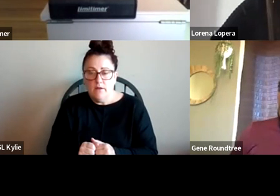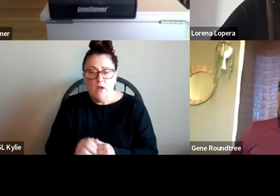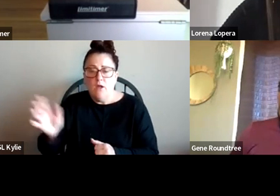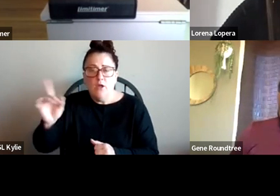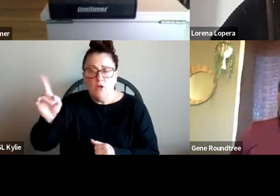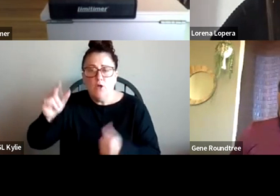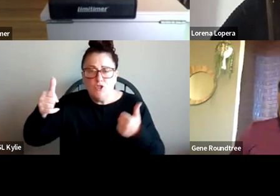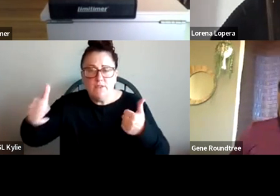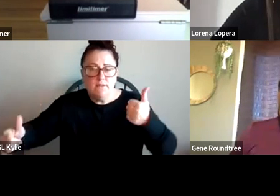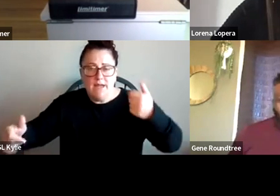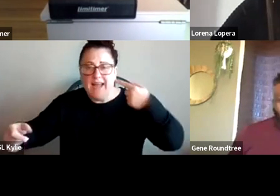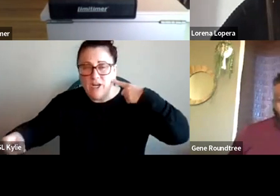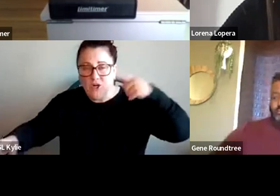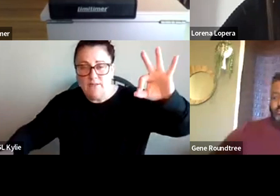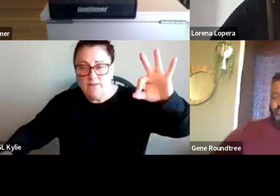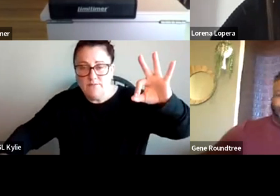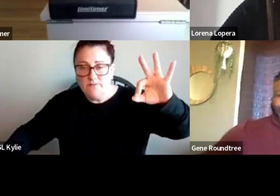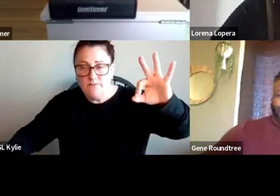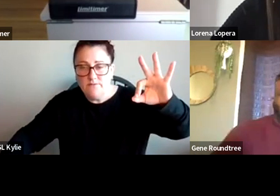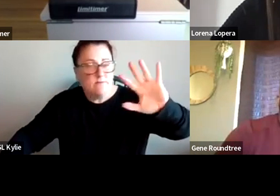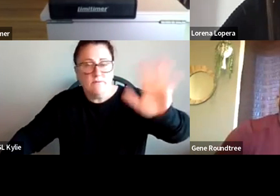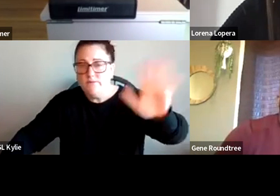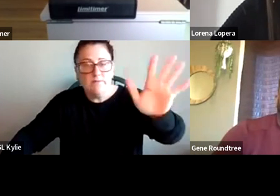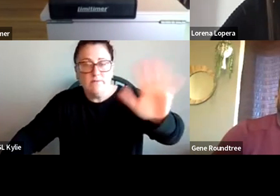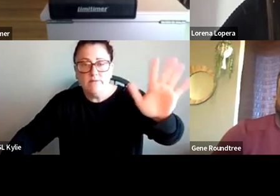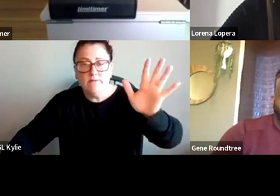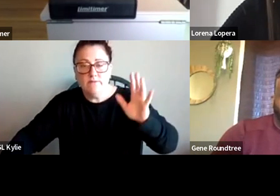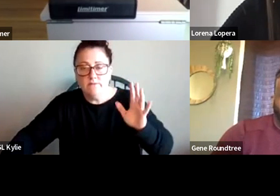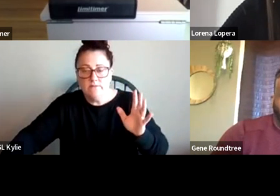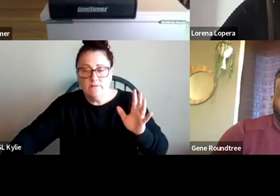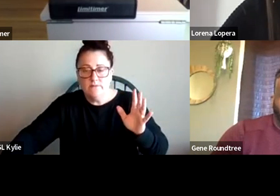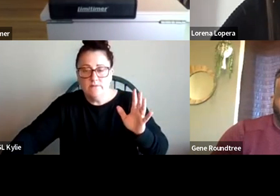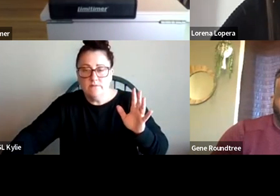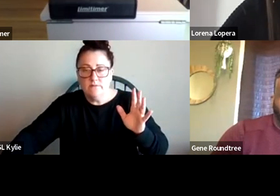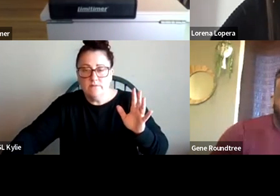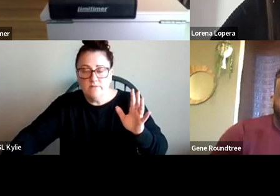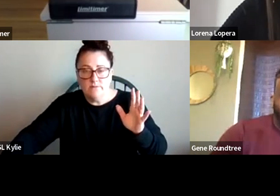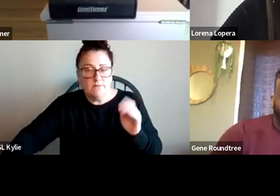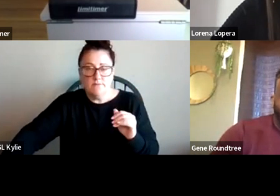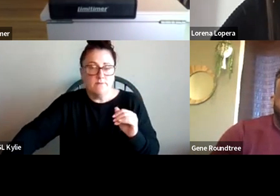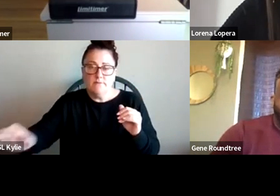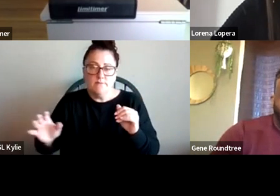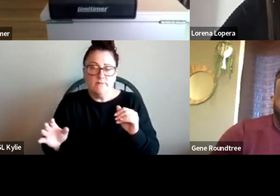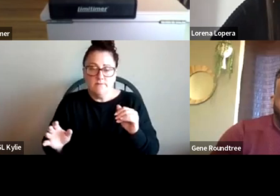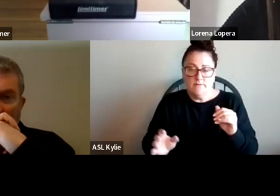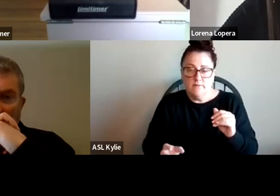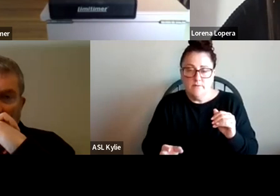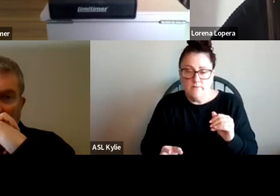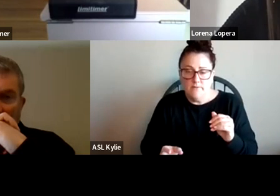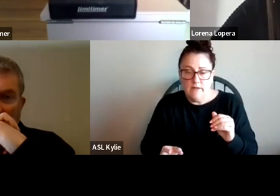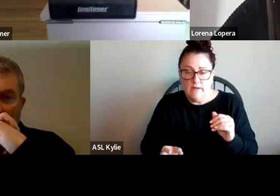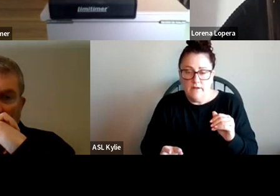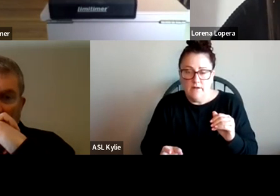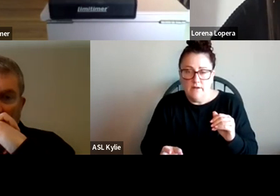estoy en español, ¿o tengo que cambiarme de...? No, no, usted se puede quedar aquí. Okay, pero yo le voy a ayudar a traducir. Dice que es